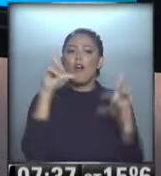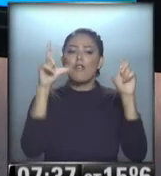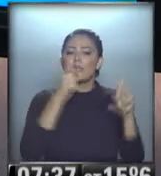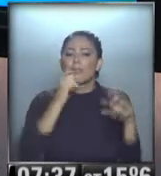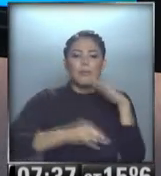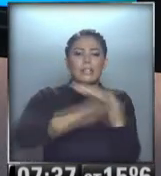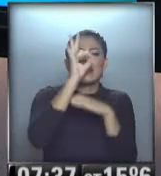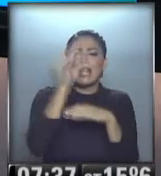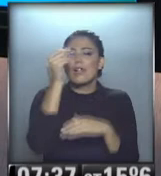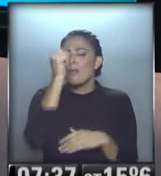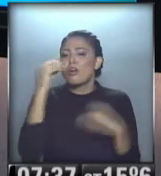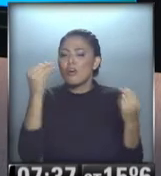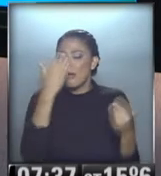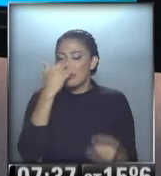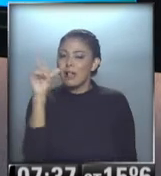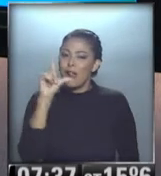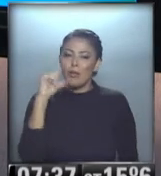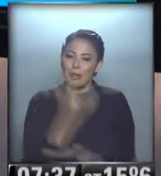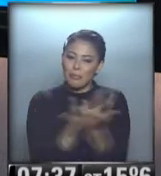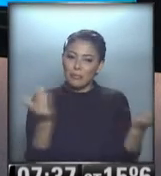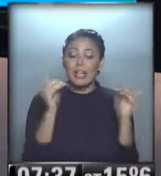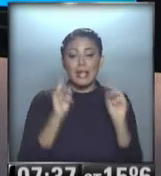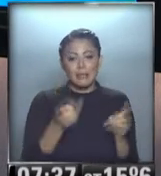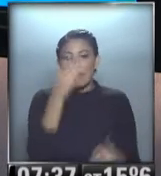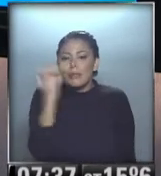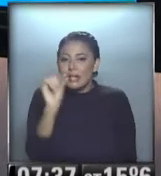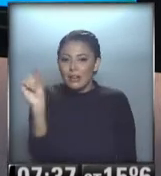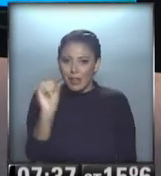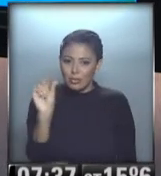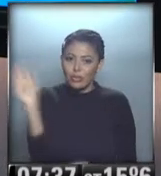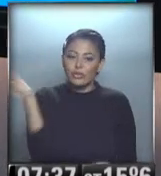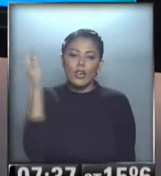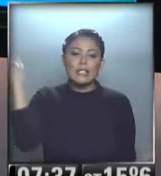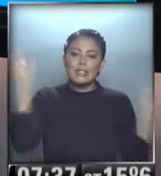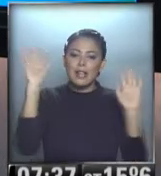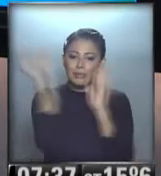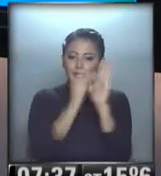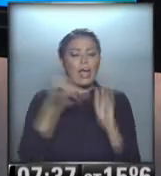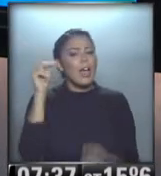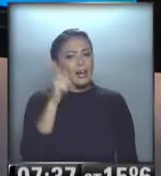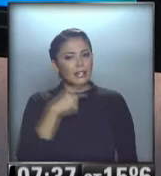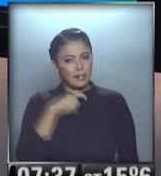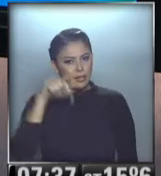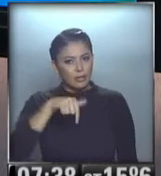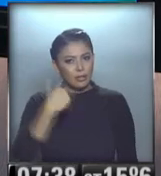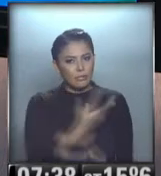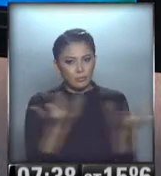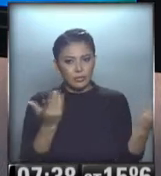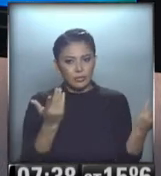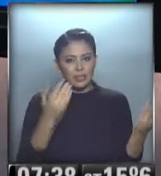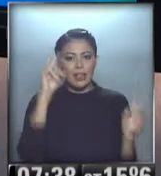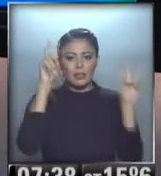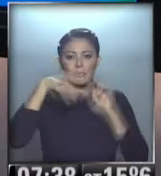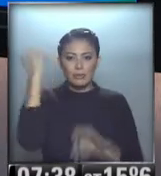fin de semana. Y el lunes vamos a compartir con ustedes, y aparte en un ratito, todos los saludos que nos manden. Cari, ¿qué te parece si compartimos los